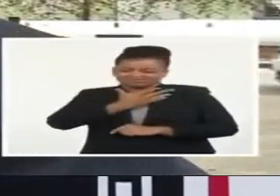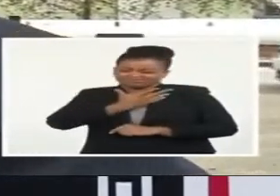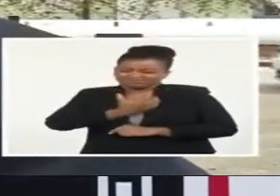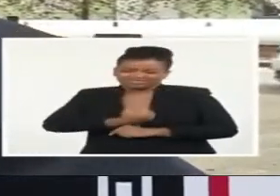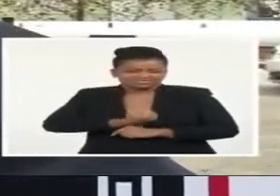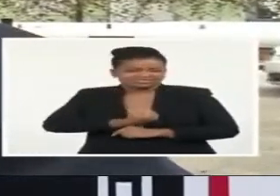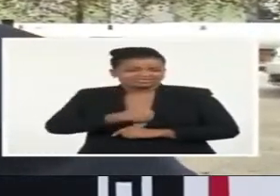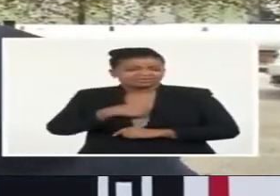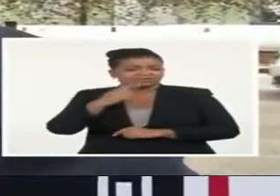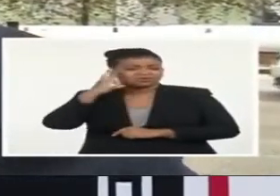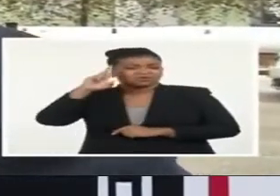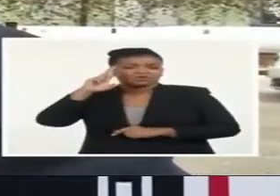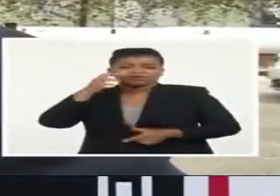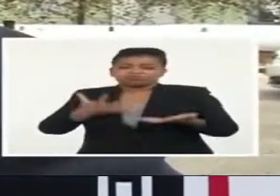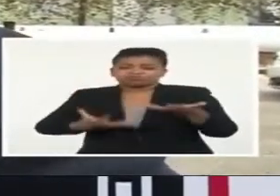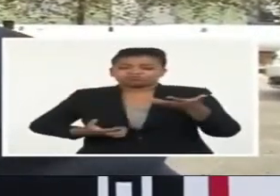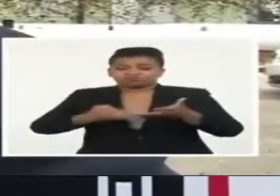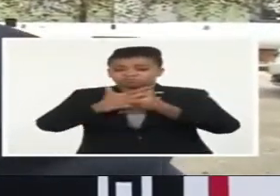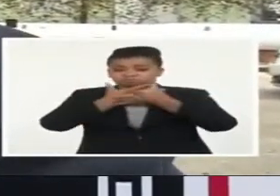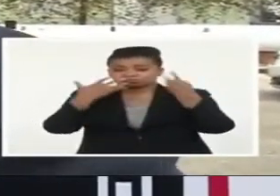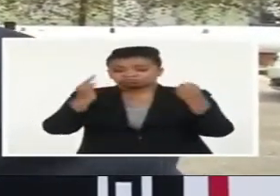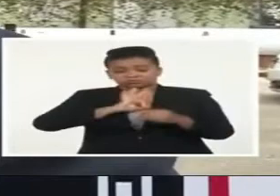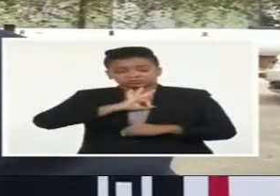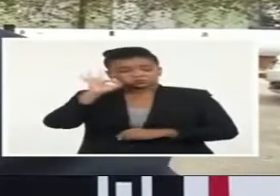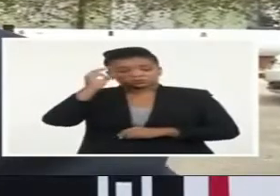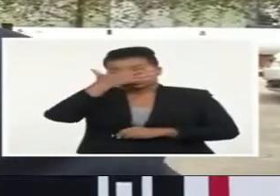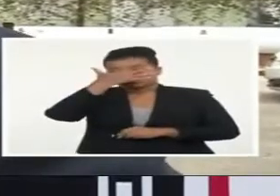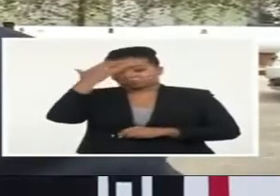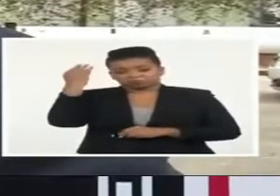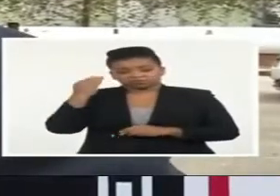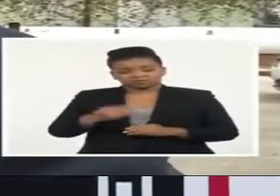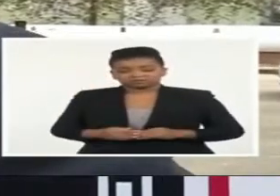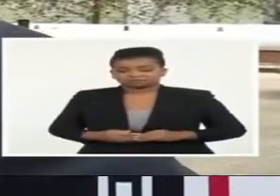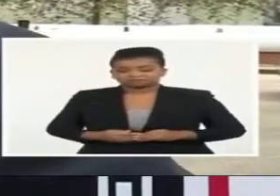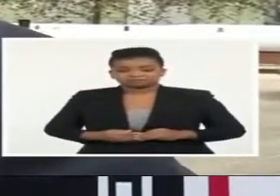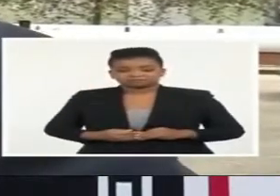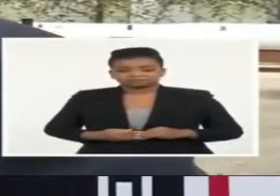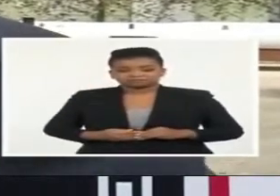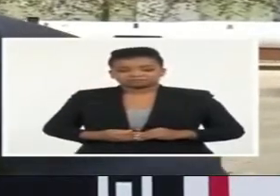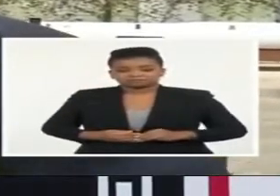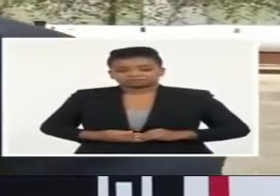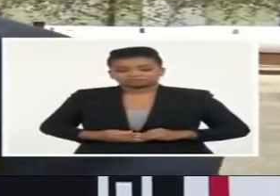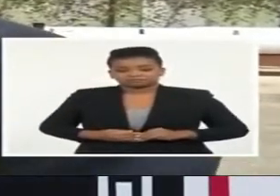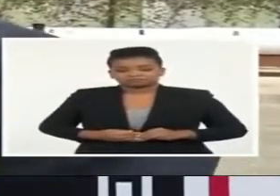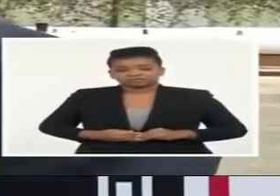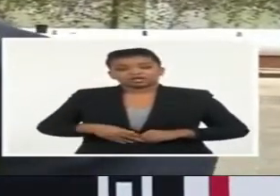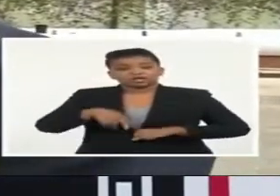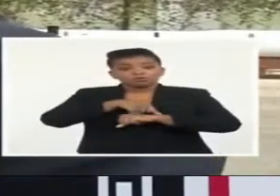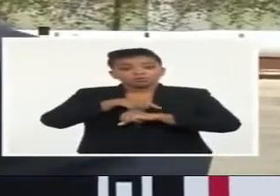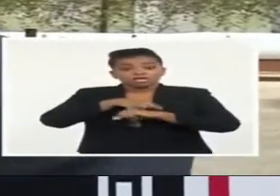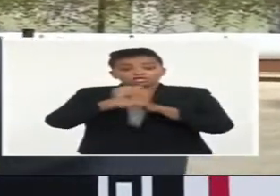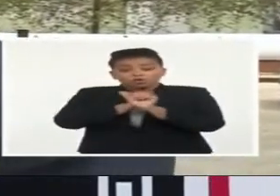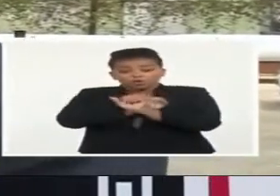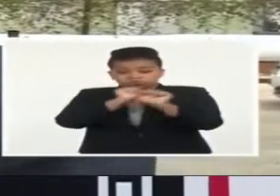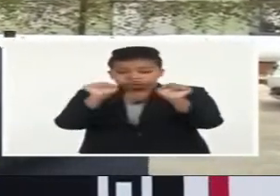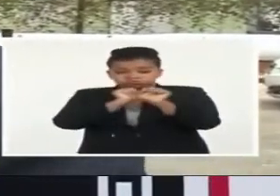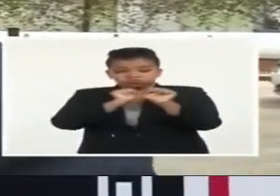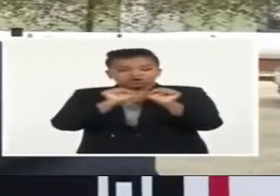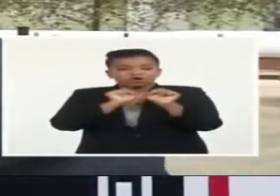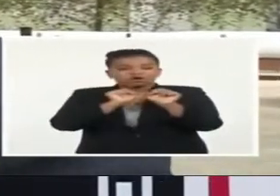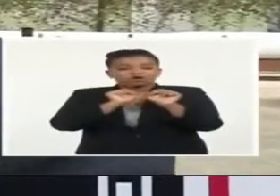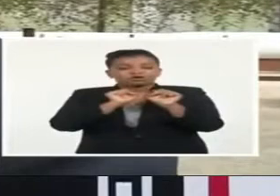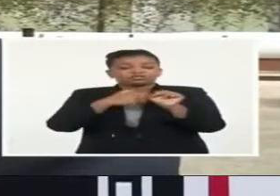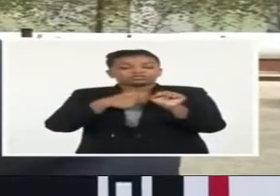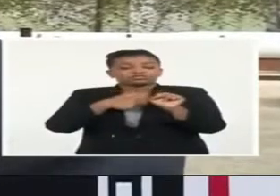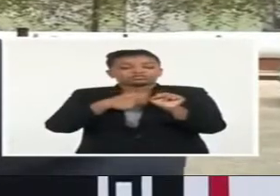llevó la espuma. ¿Y por qué no se la compras a México? Porque no tiene dinero. Ahí está Venezuela. ¿Por qué no le compraste la espuma a